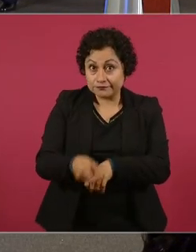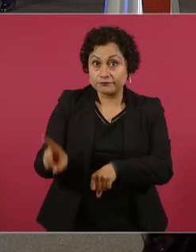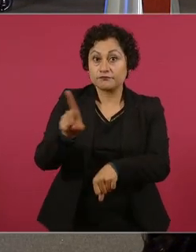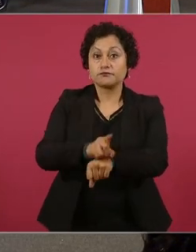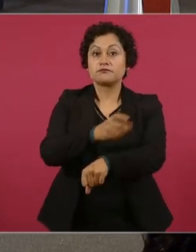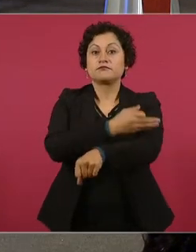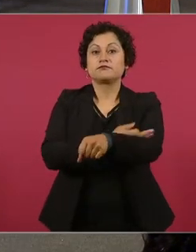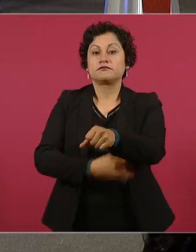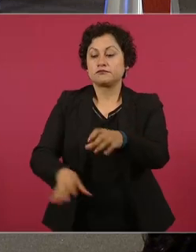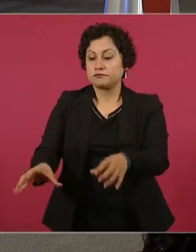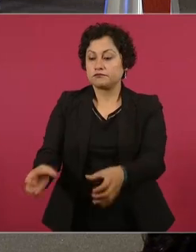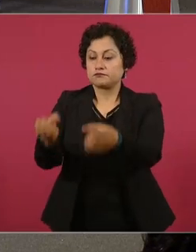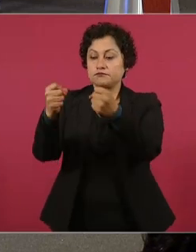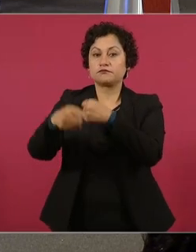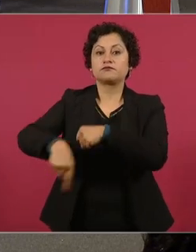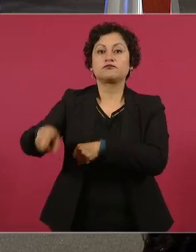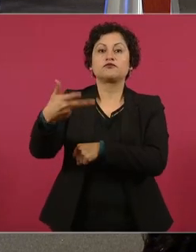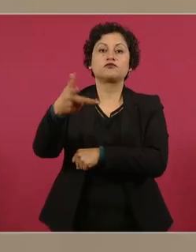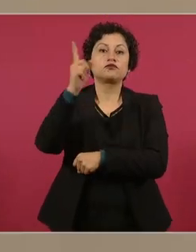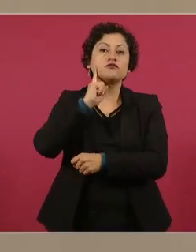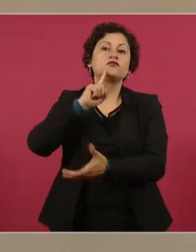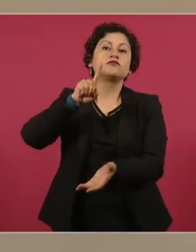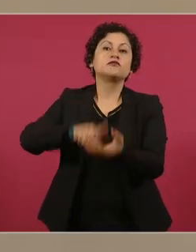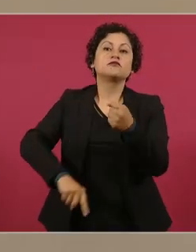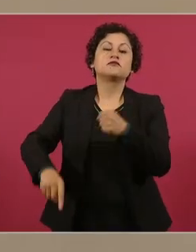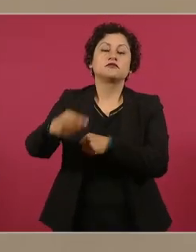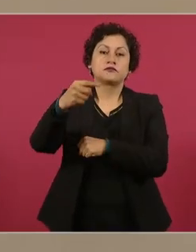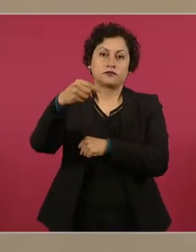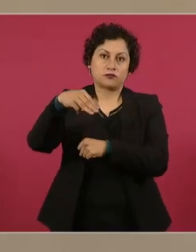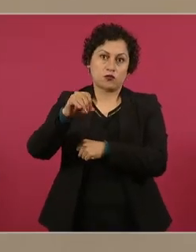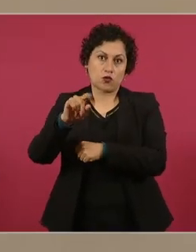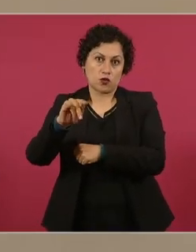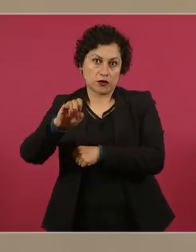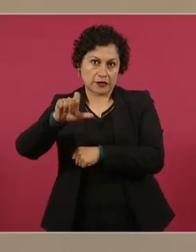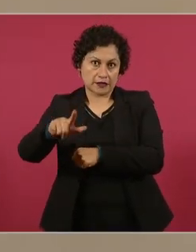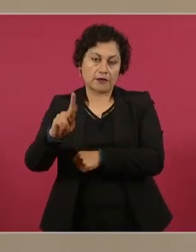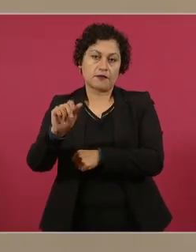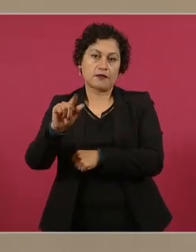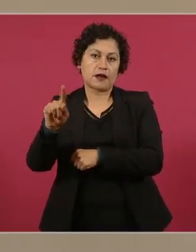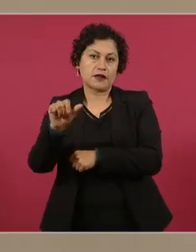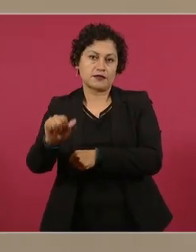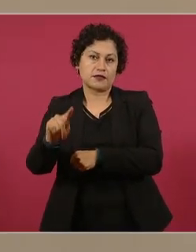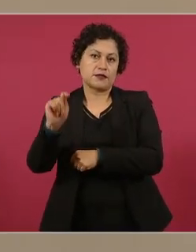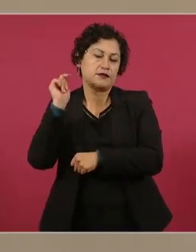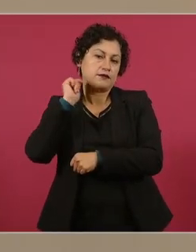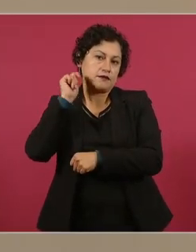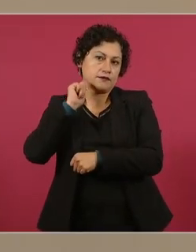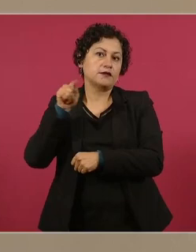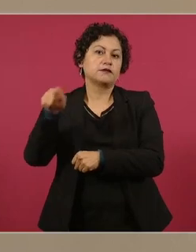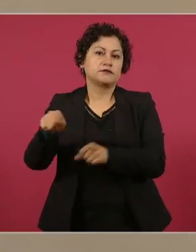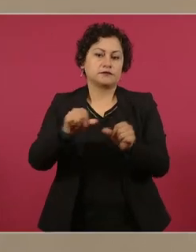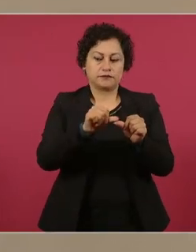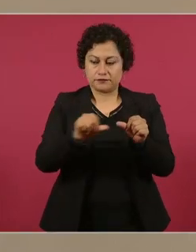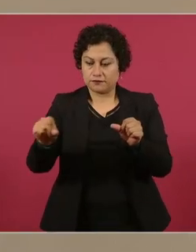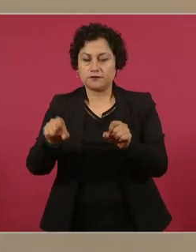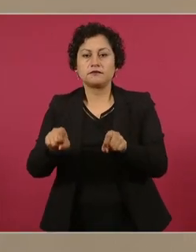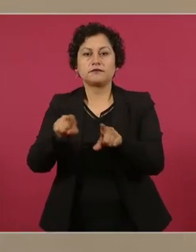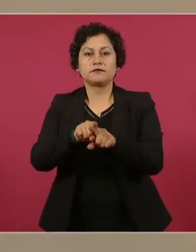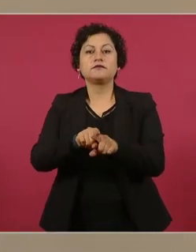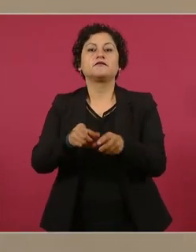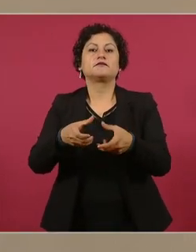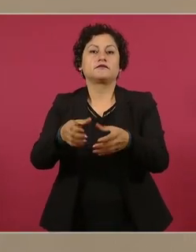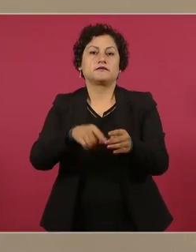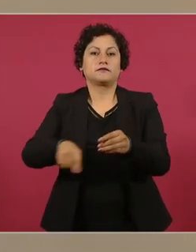mujeres en un motel, el motel Plaza Tabasco, ubicado en la carretera de Cárdenas a Villahermosa. Fueron trasladadas a la